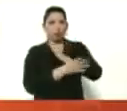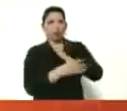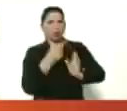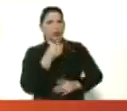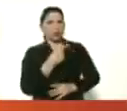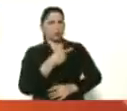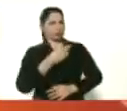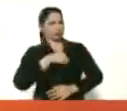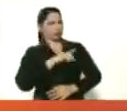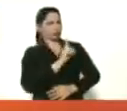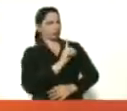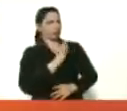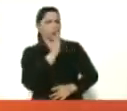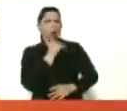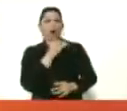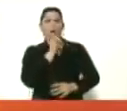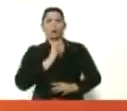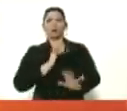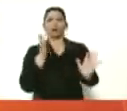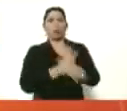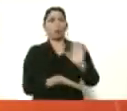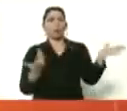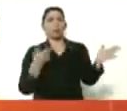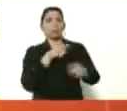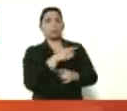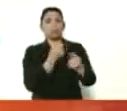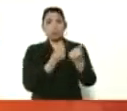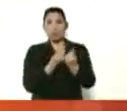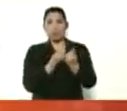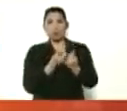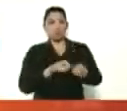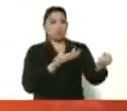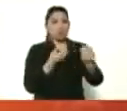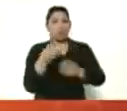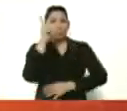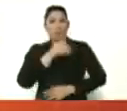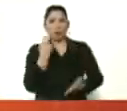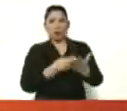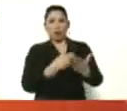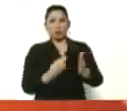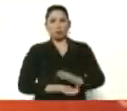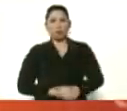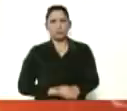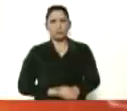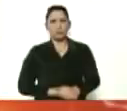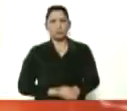no, nosotros no tenemos ninguna información de esos fondos que le están entregando los diputados.